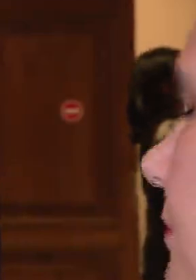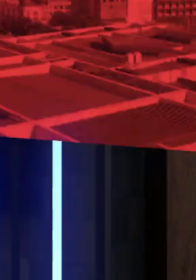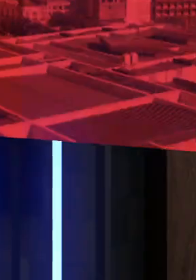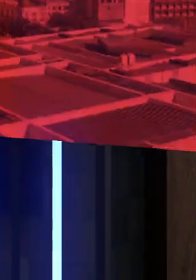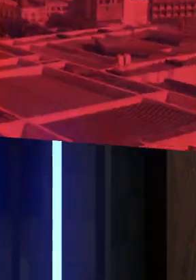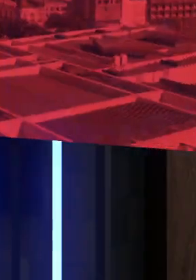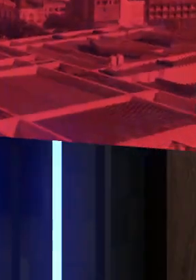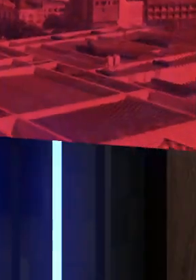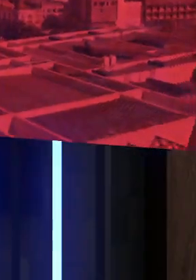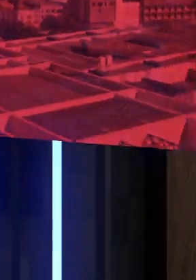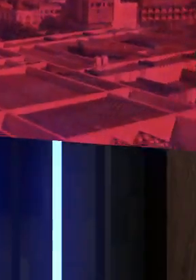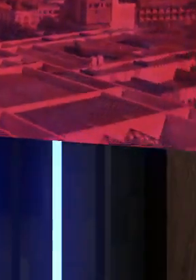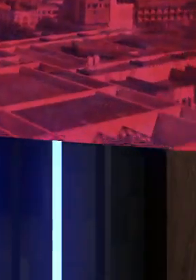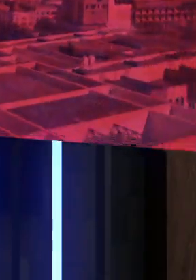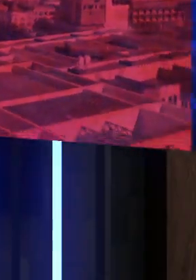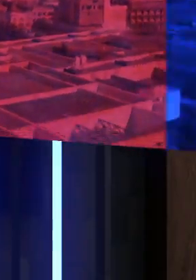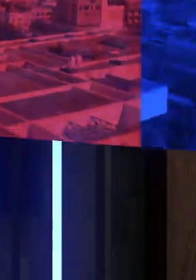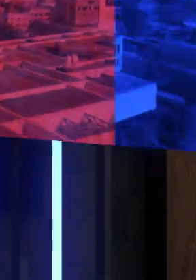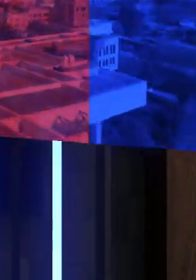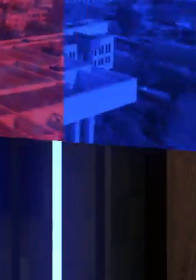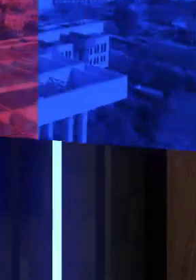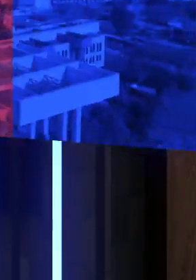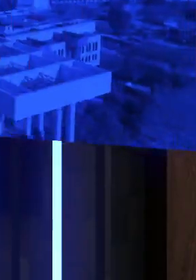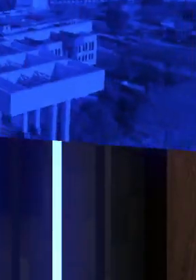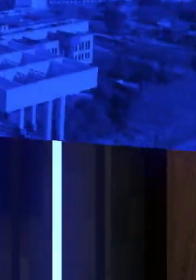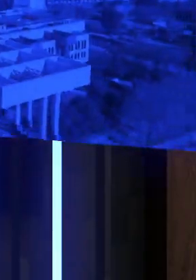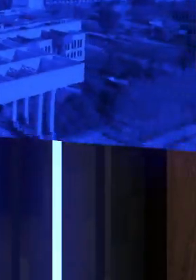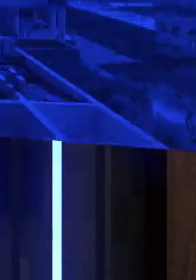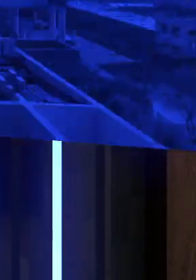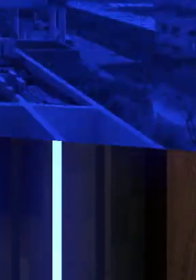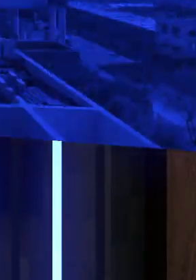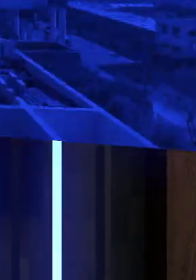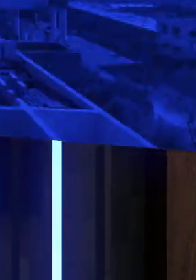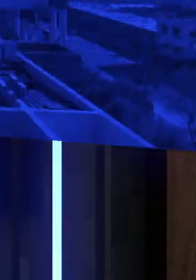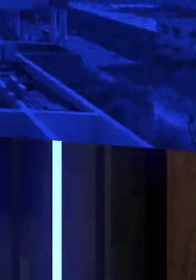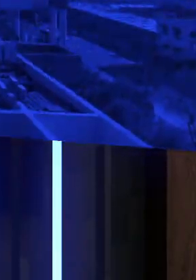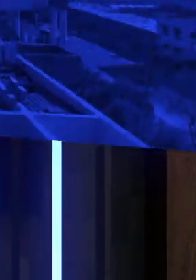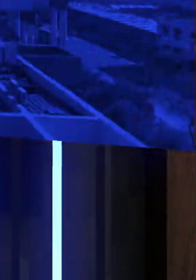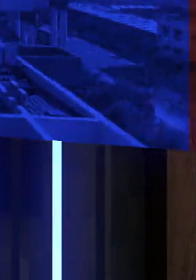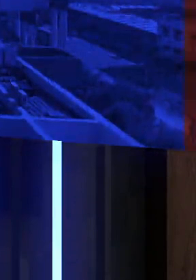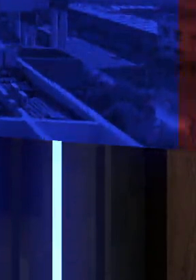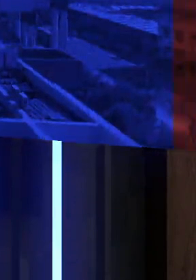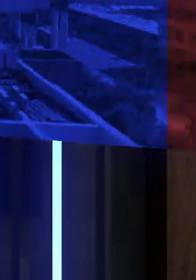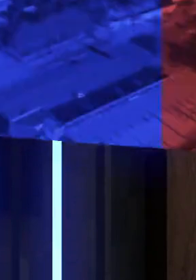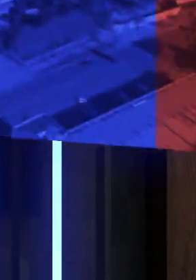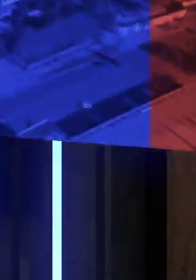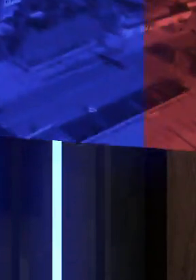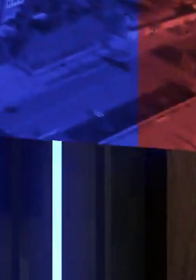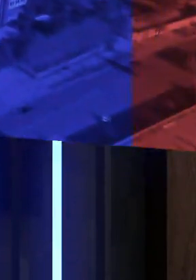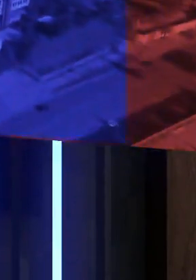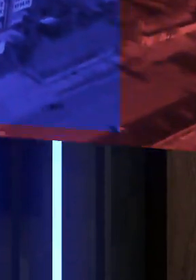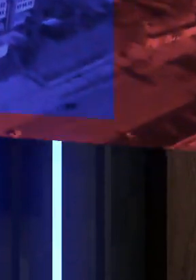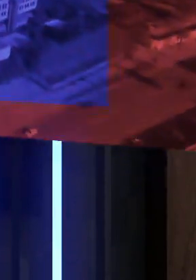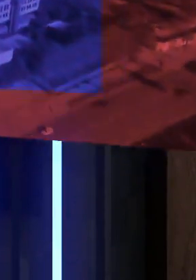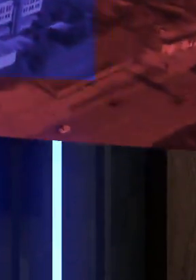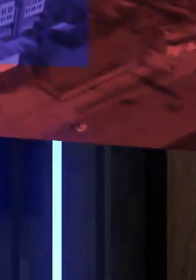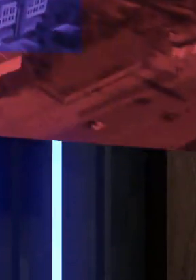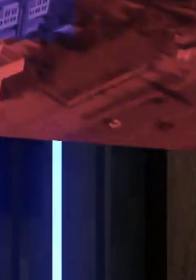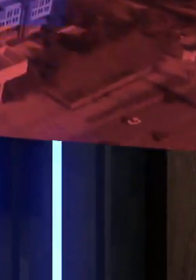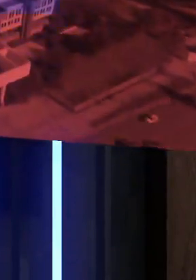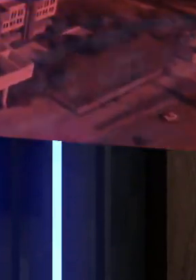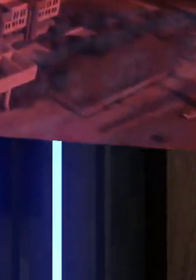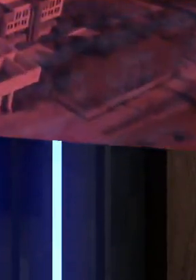negro. El proyecto considera además a este tipo de delitos de acción pública previa instancia particular e indica que no